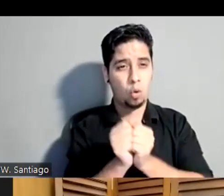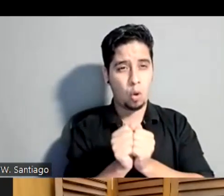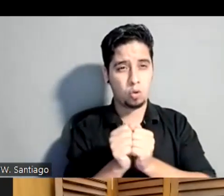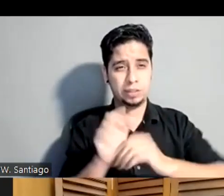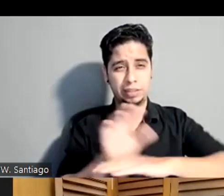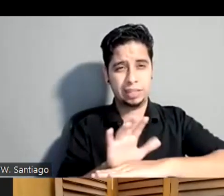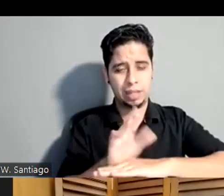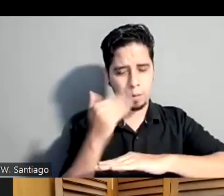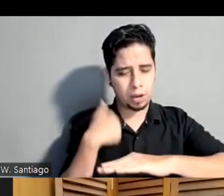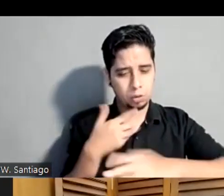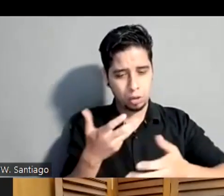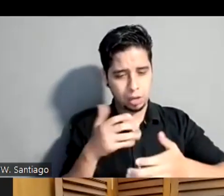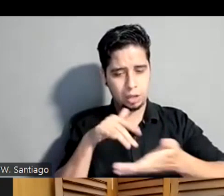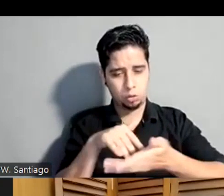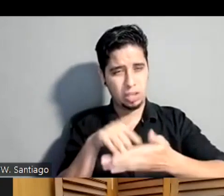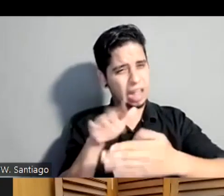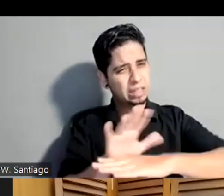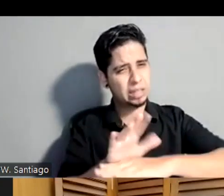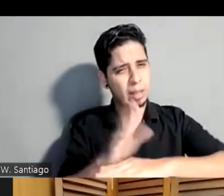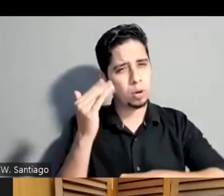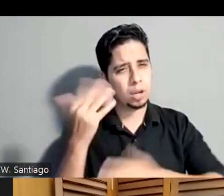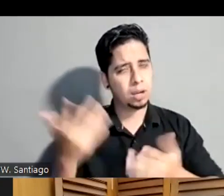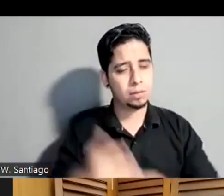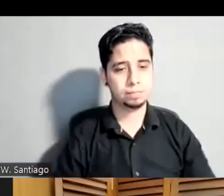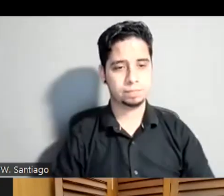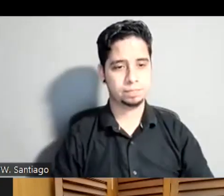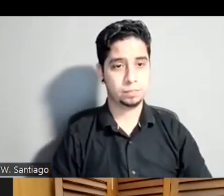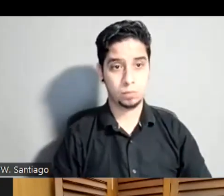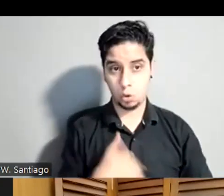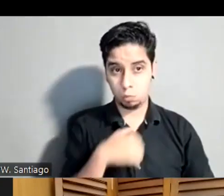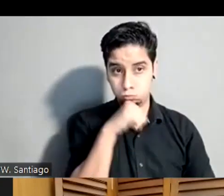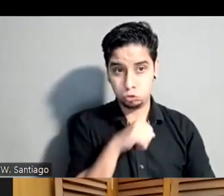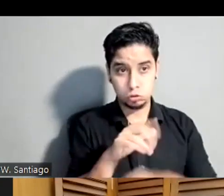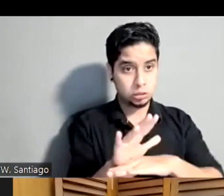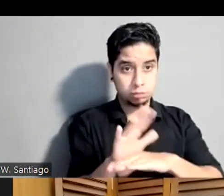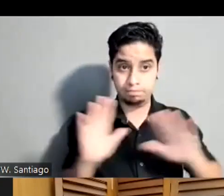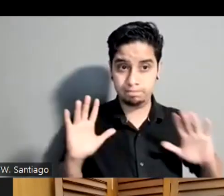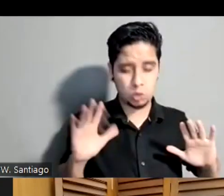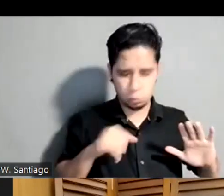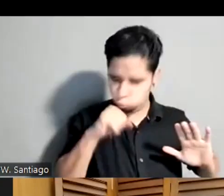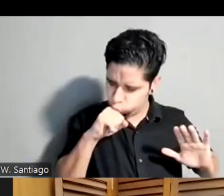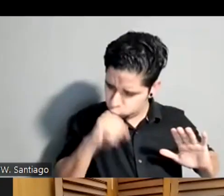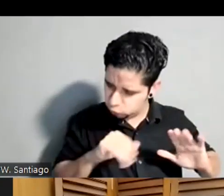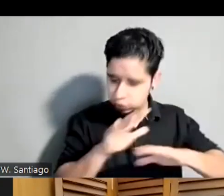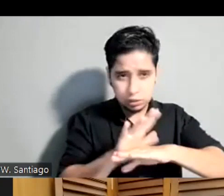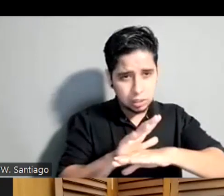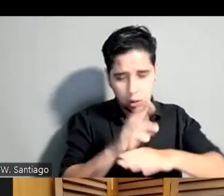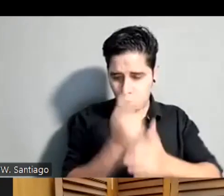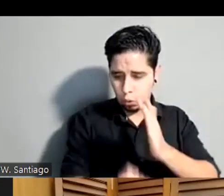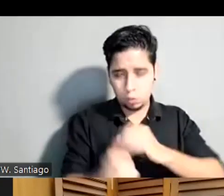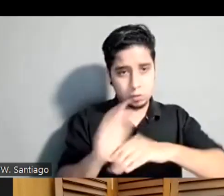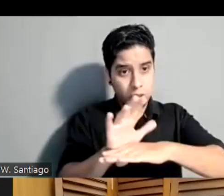¿Por qué te moviste al cine? Me gusta el cine. Okay. Me gusta y me llamaba la